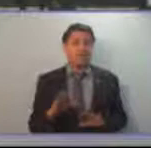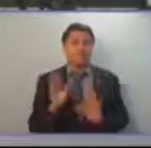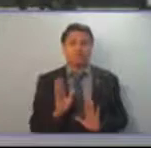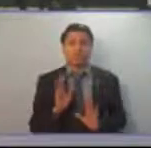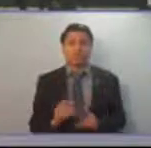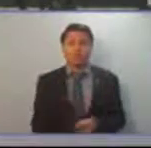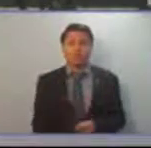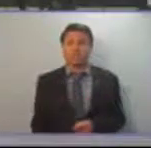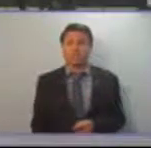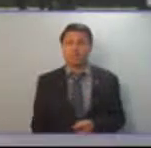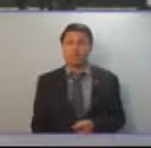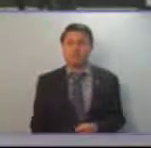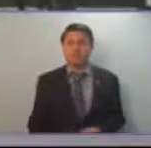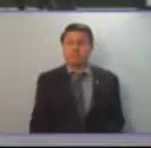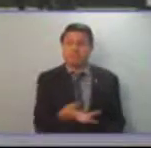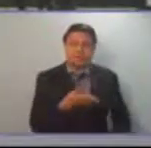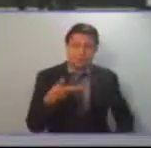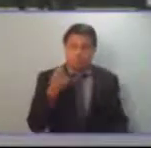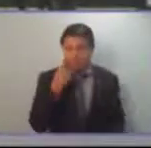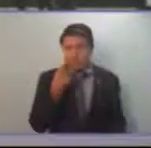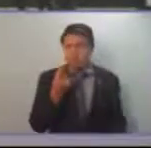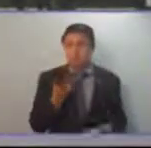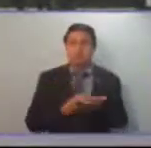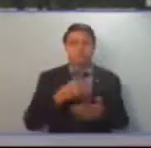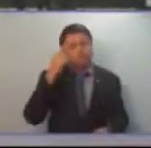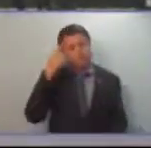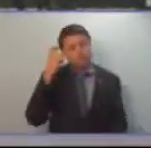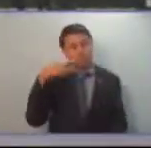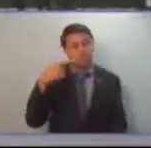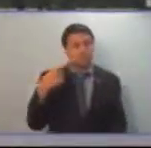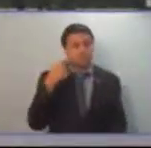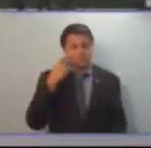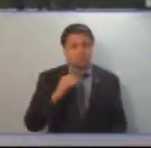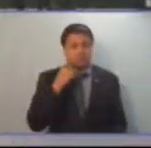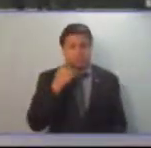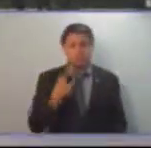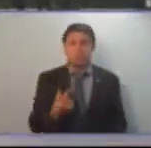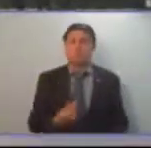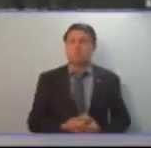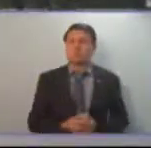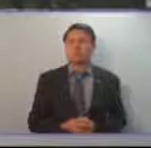Nos toca a muchos vivir el recuerdo permanente de seres queridos